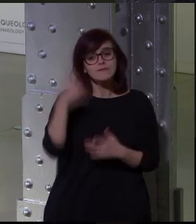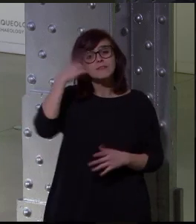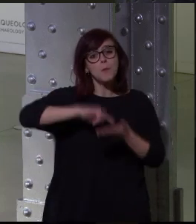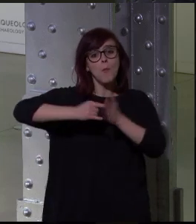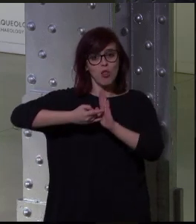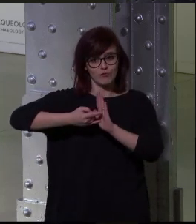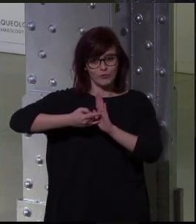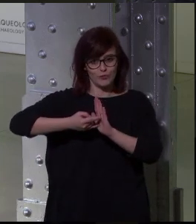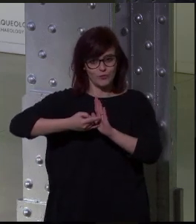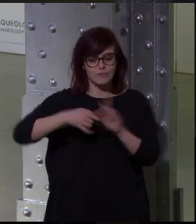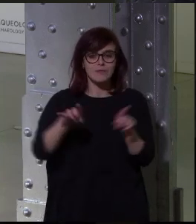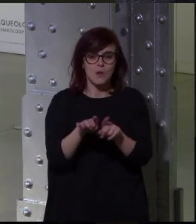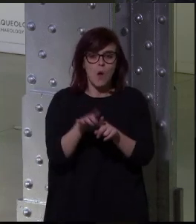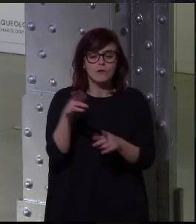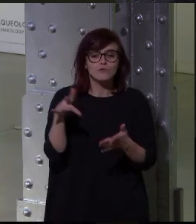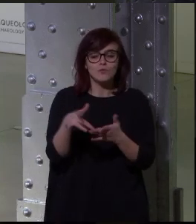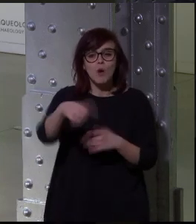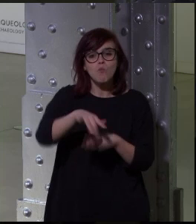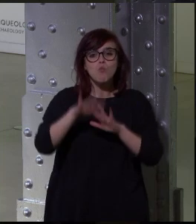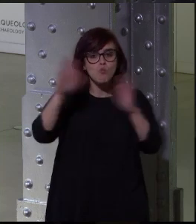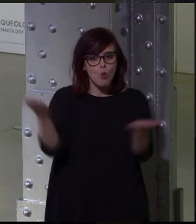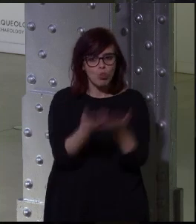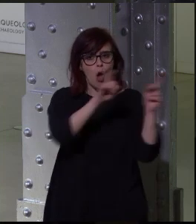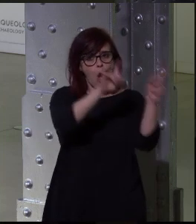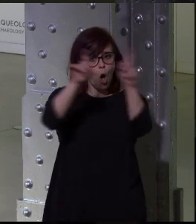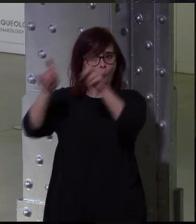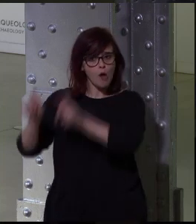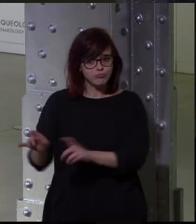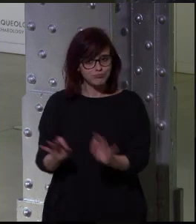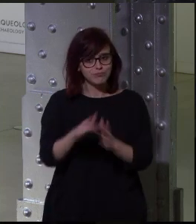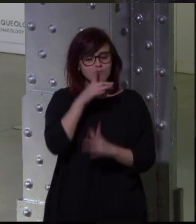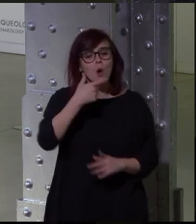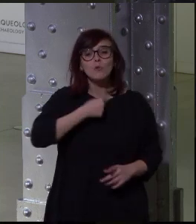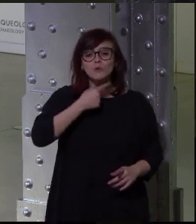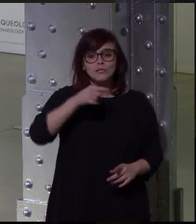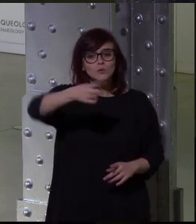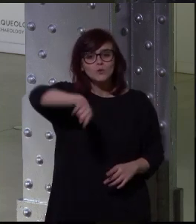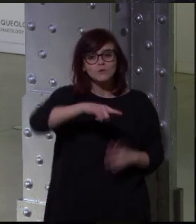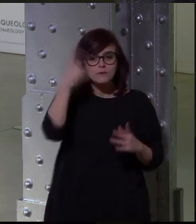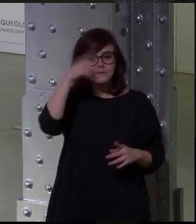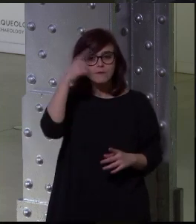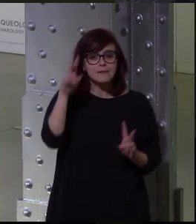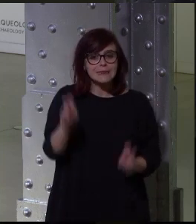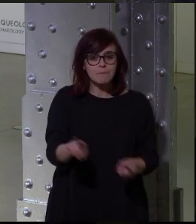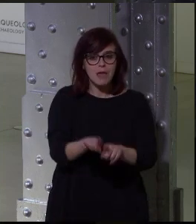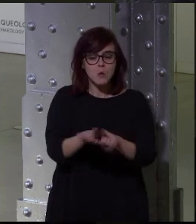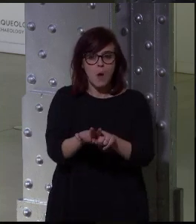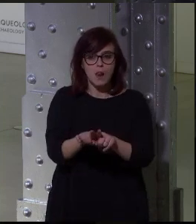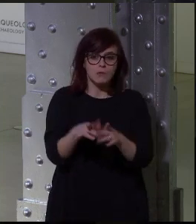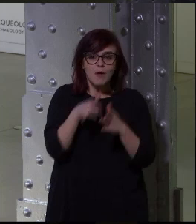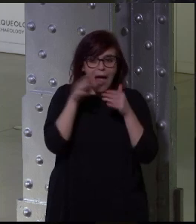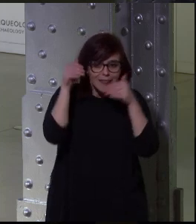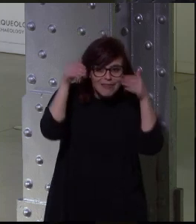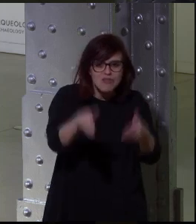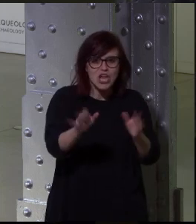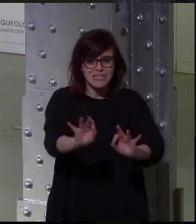proyecto recorriendo absolutamente todo el mundo, pero me gustaría que nos centrásemos o que pudiéramos centrar en